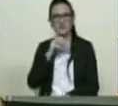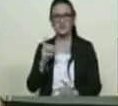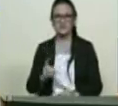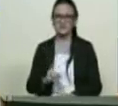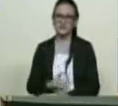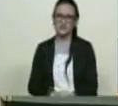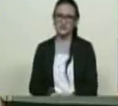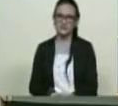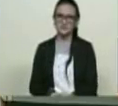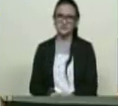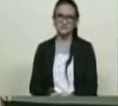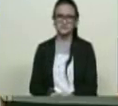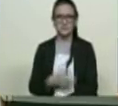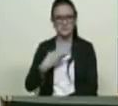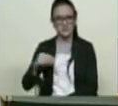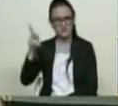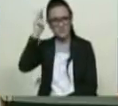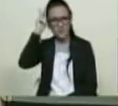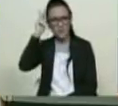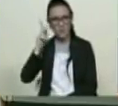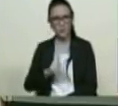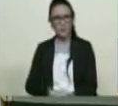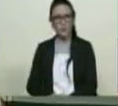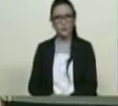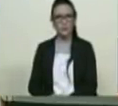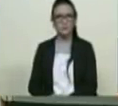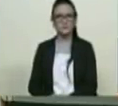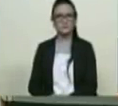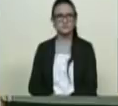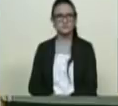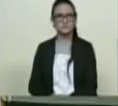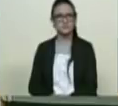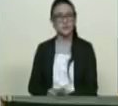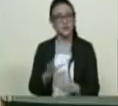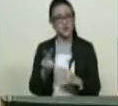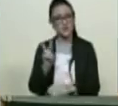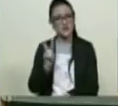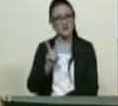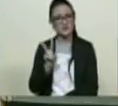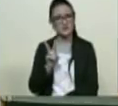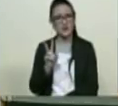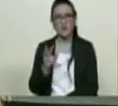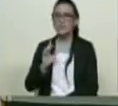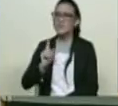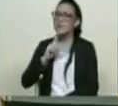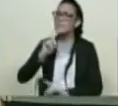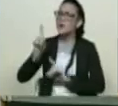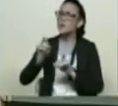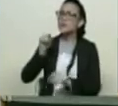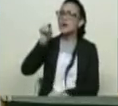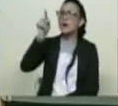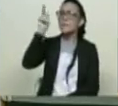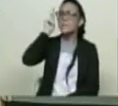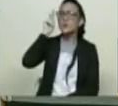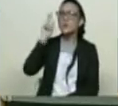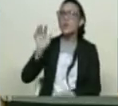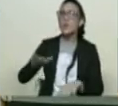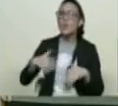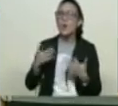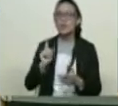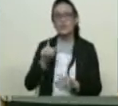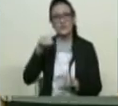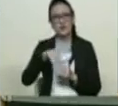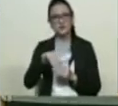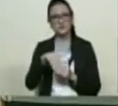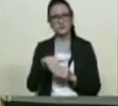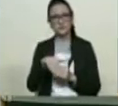Pablo Kuczynski, del Perú? O sea que los venezolanos tenemos que irle a preguntar a él, ¿cuándo debemos hacer